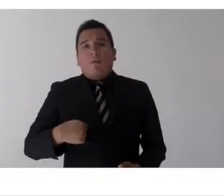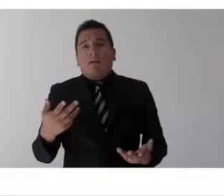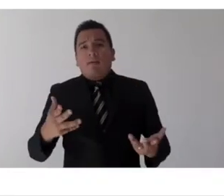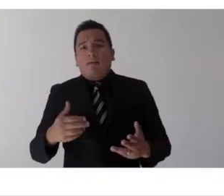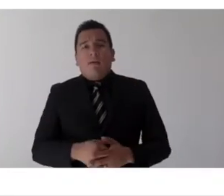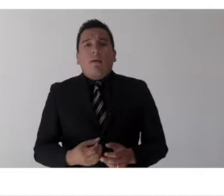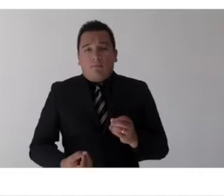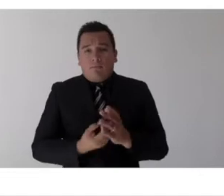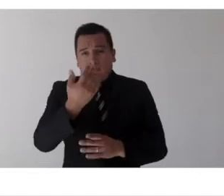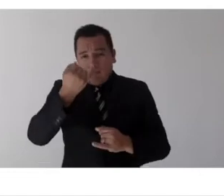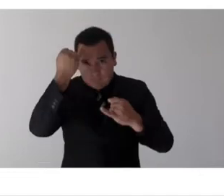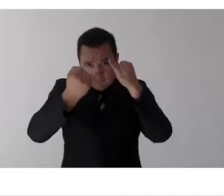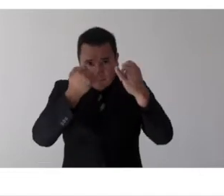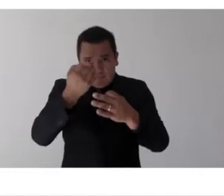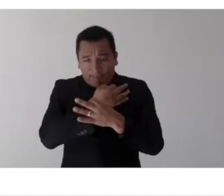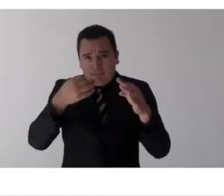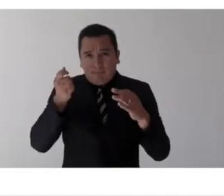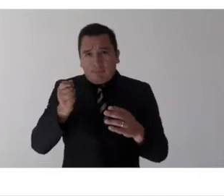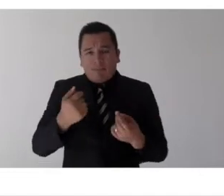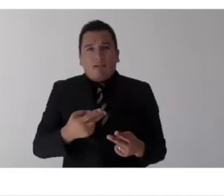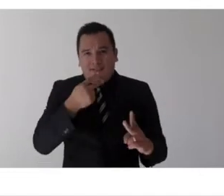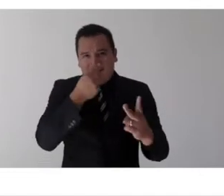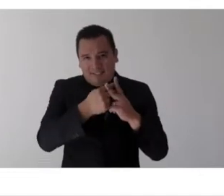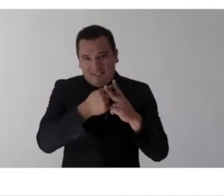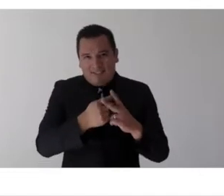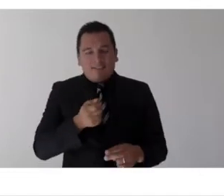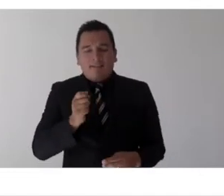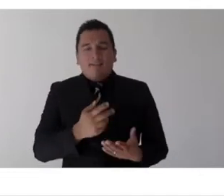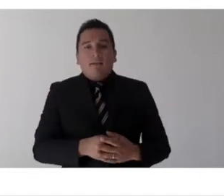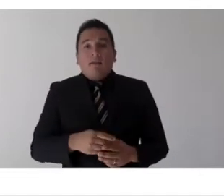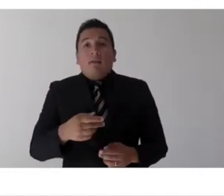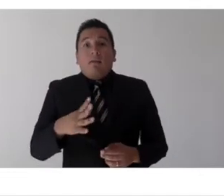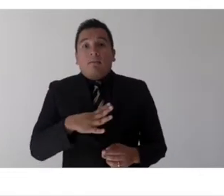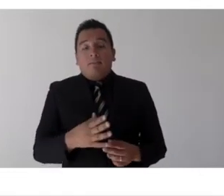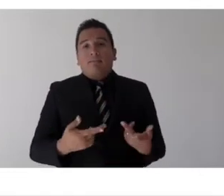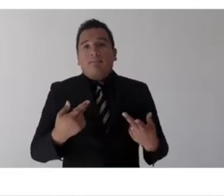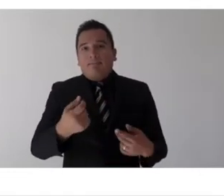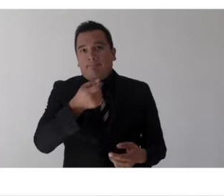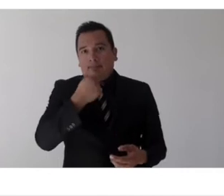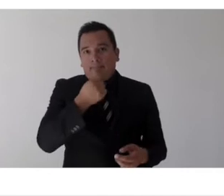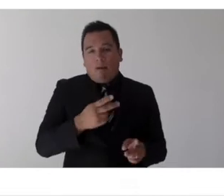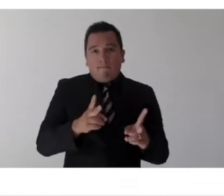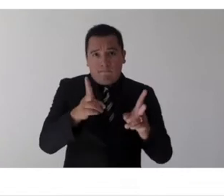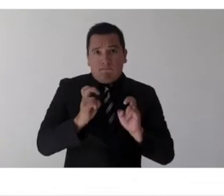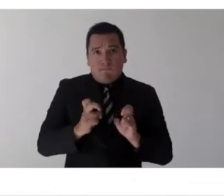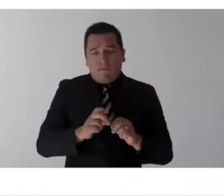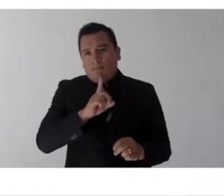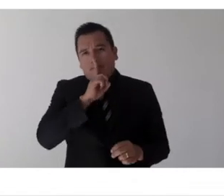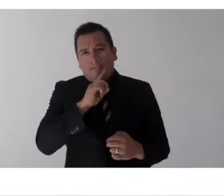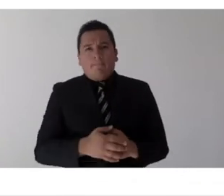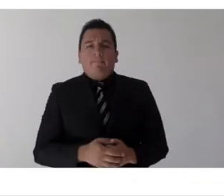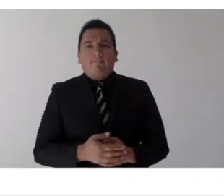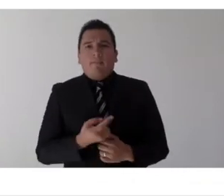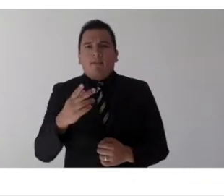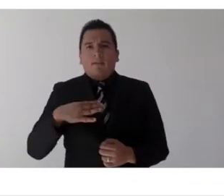la lanzamos así desde principios de enero, que empezamos a conversar del tema, y después el presidente, aprovechando la coyuntura en su momento del